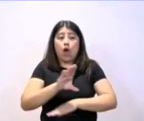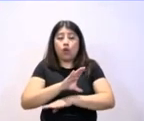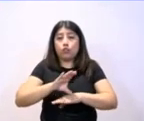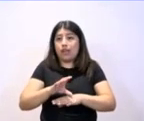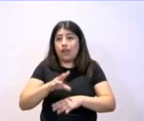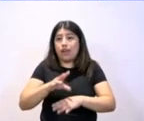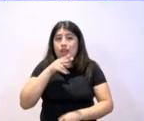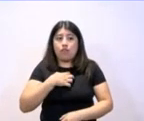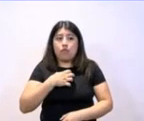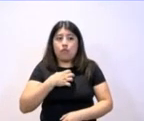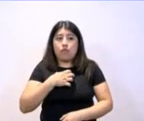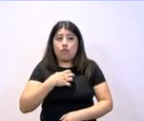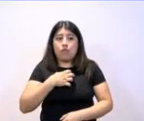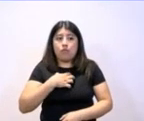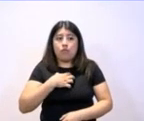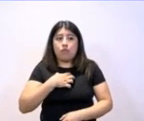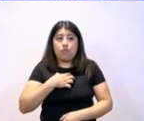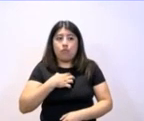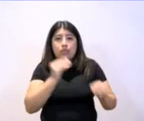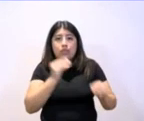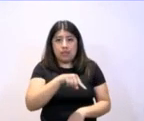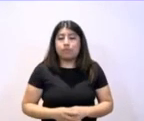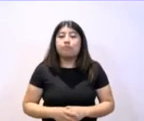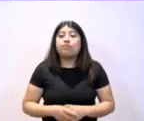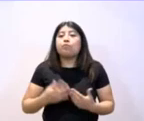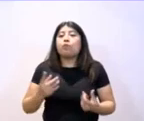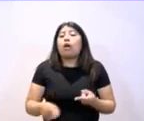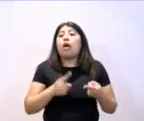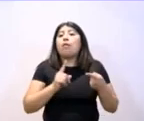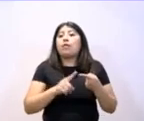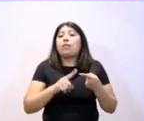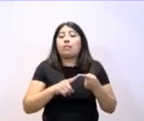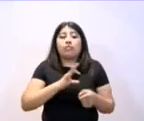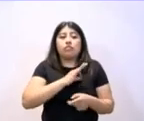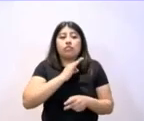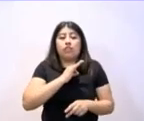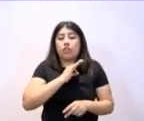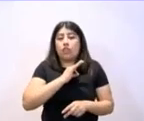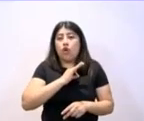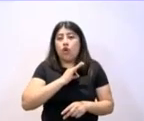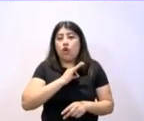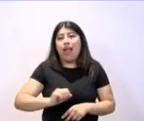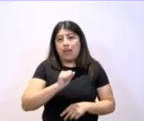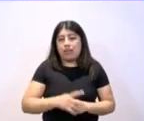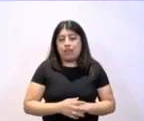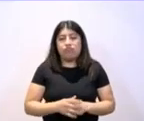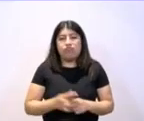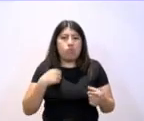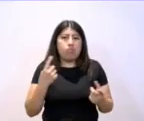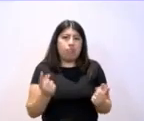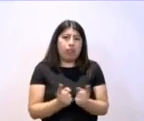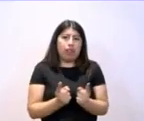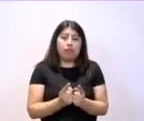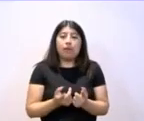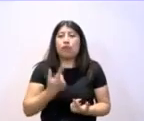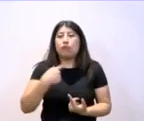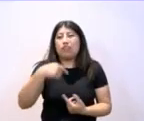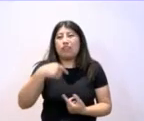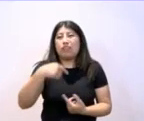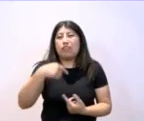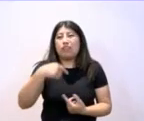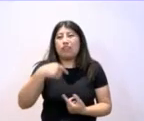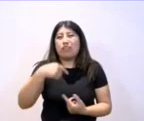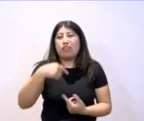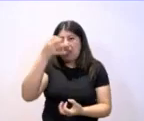ceda a usted. Mire, en primer lugar, señora Lacid, voy a ser muy breve. De verdad, da unos datos usted aquí